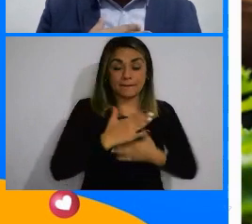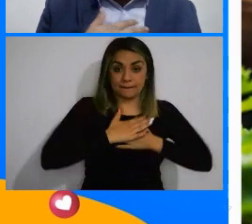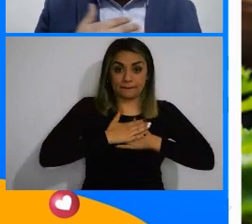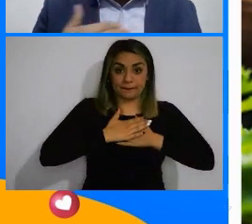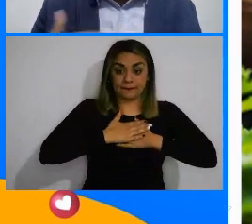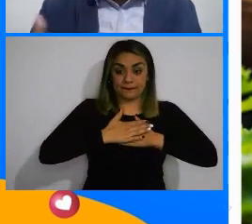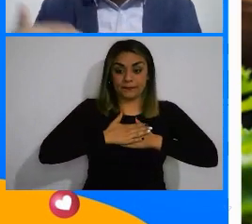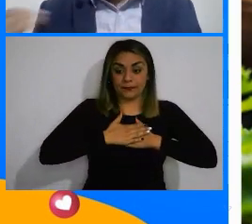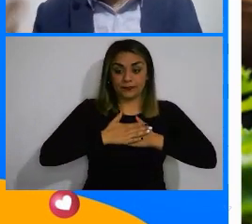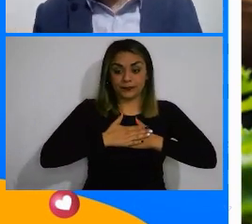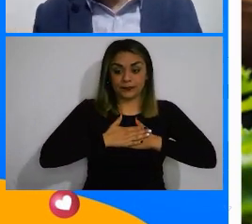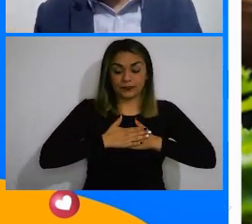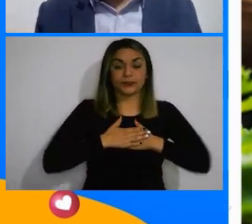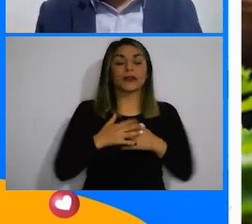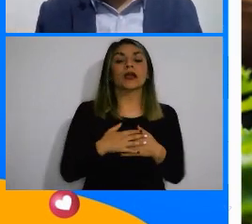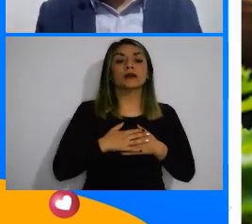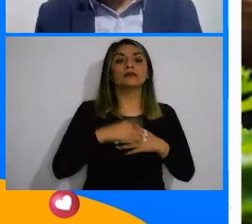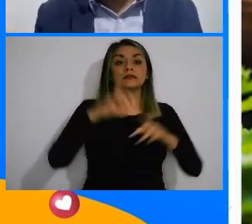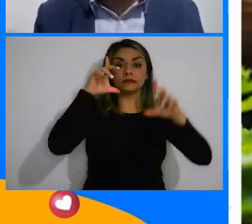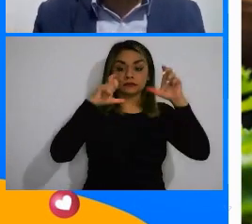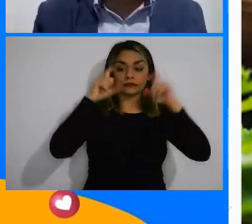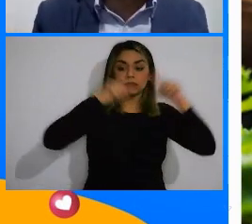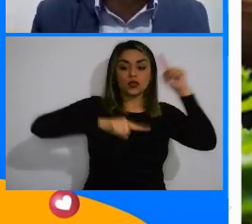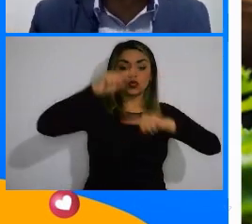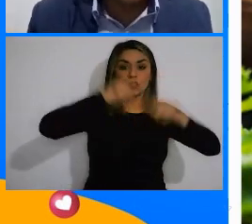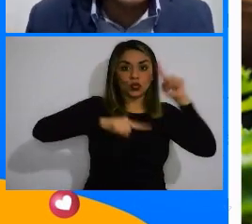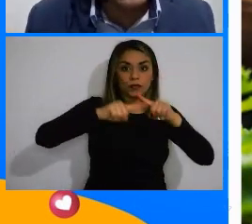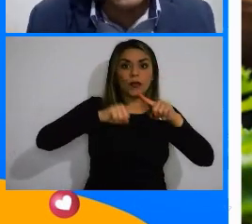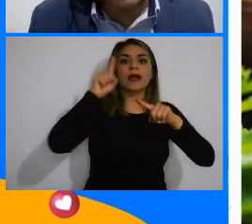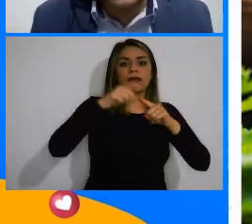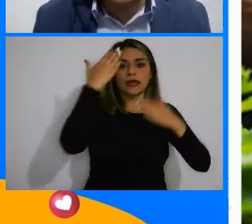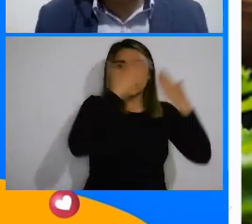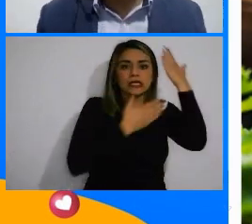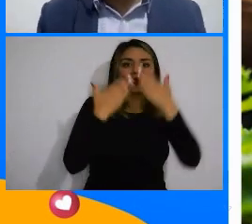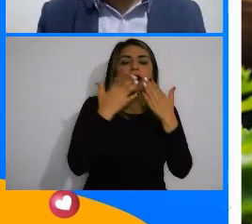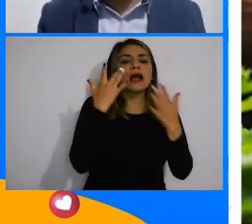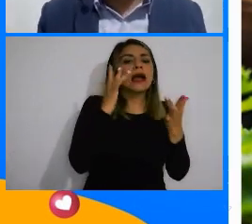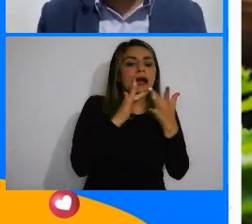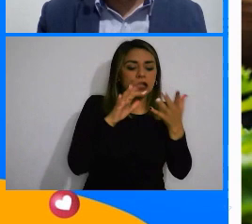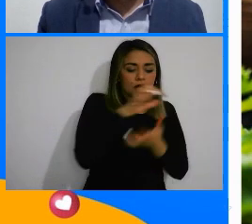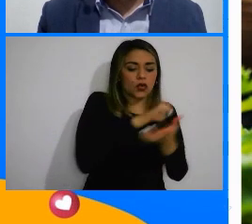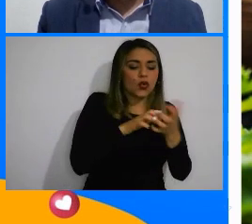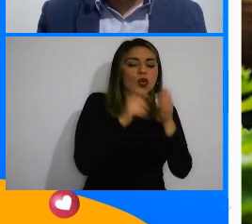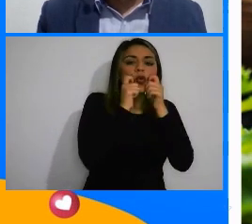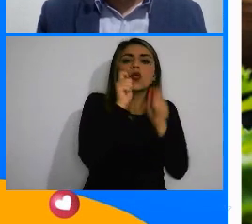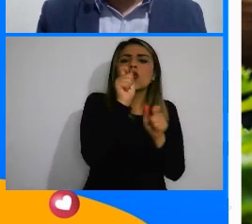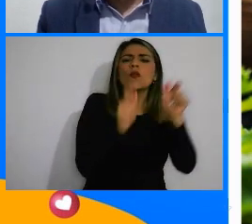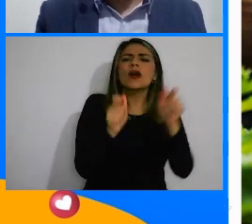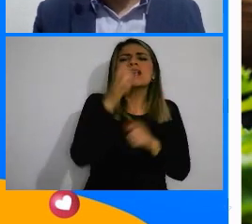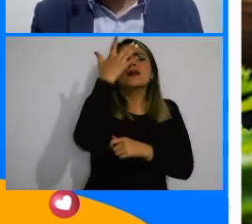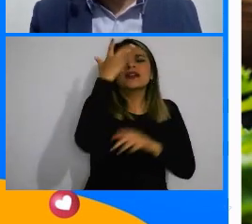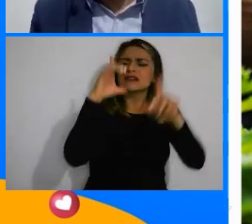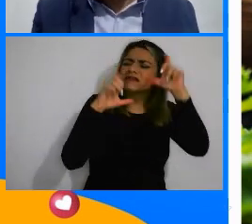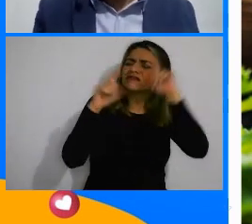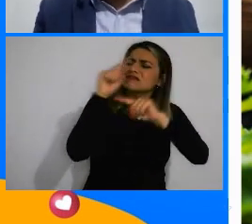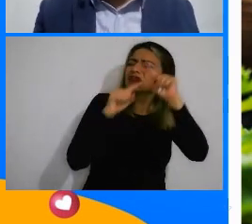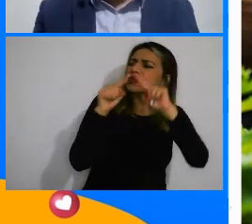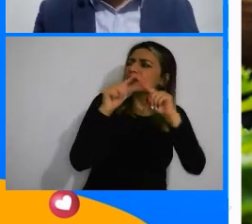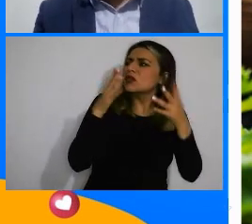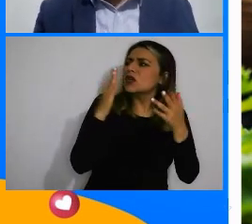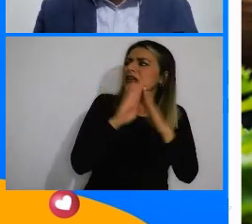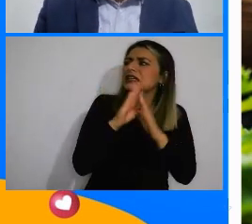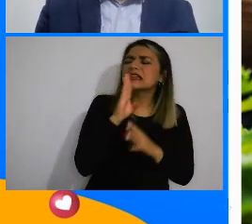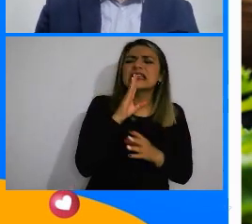¿sí?, el turismo se debe estudiar desde la ecología humana. ¿Por qué el turismo solo lo hacemos la especie